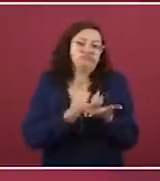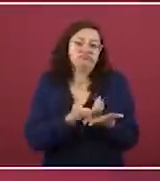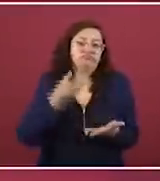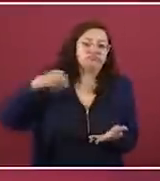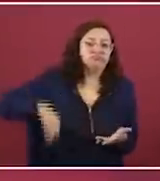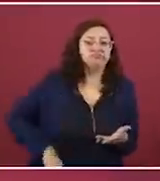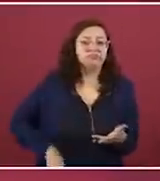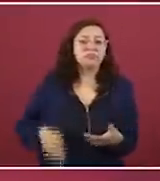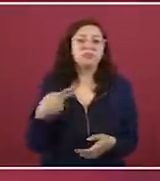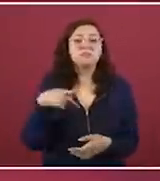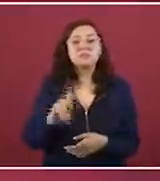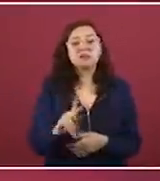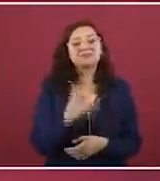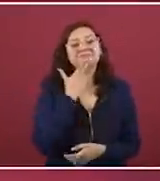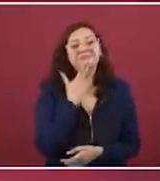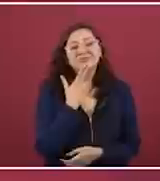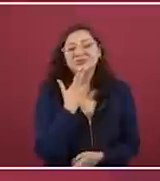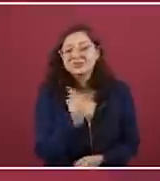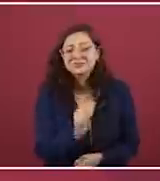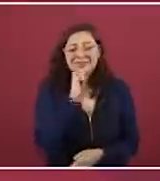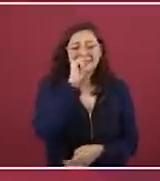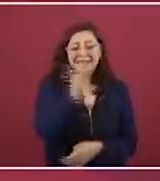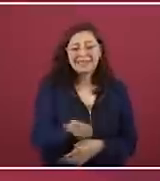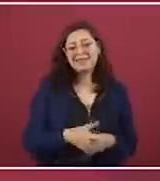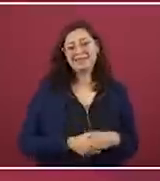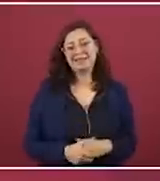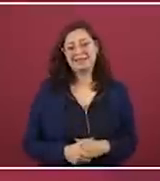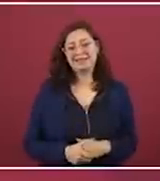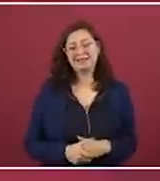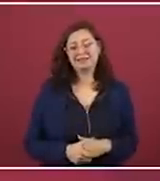pero no sirve eso.